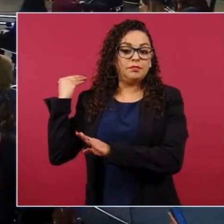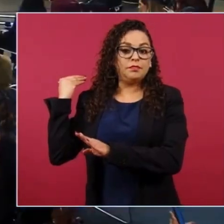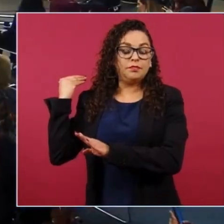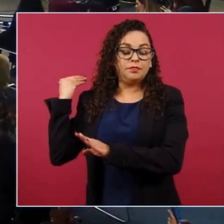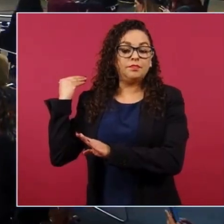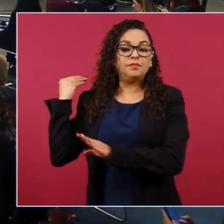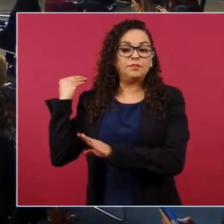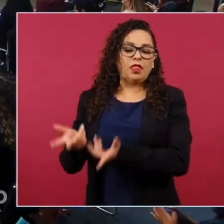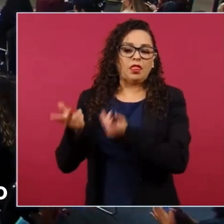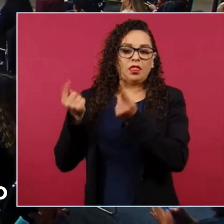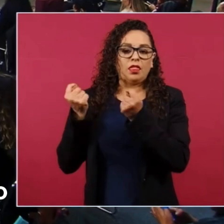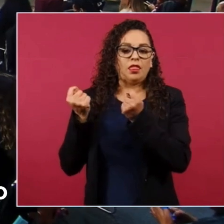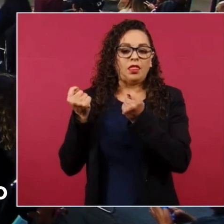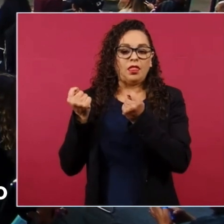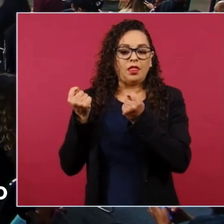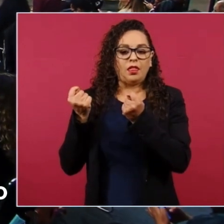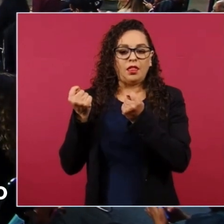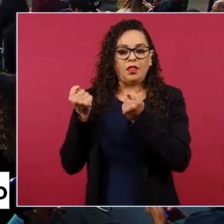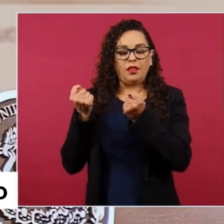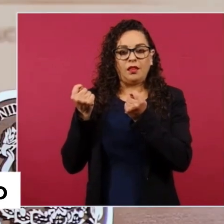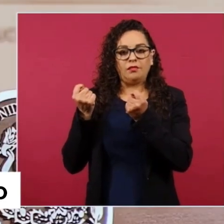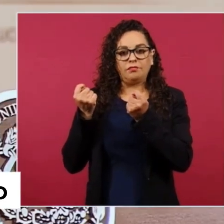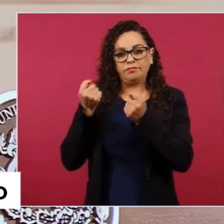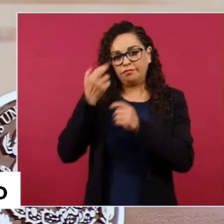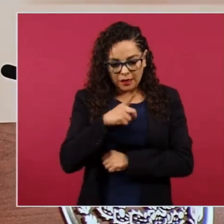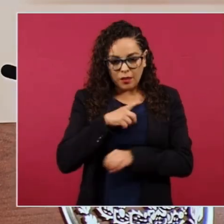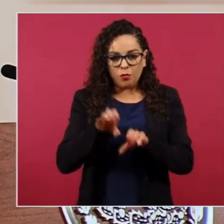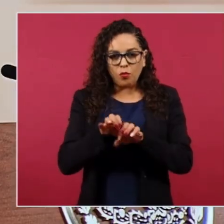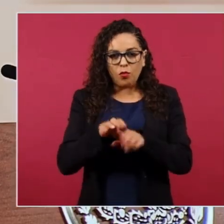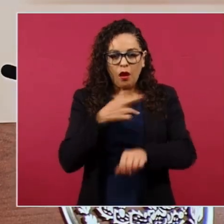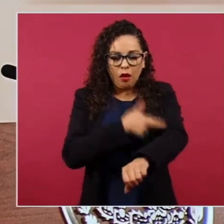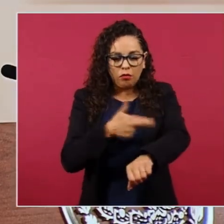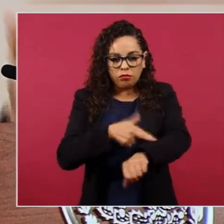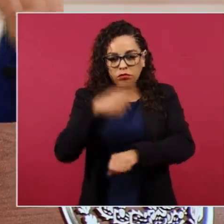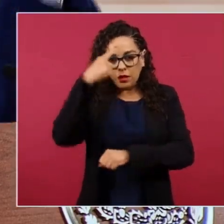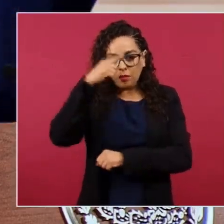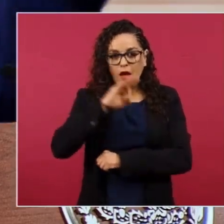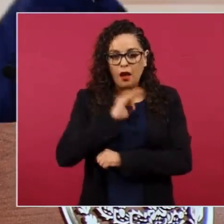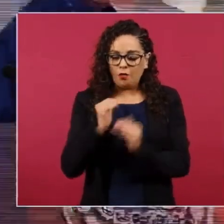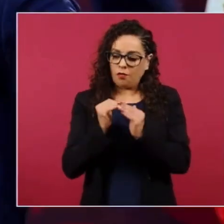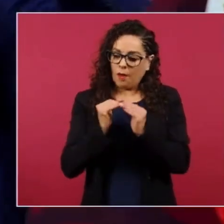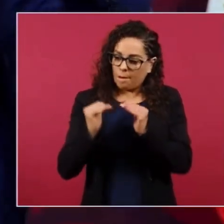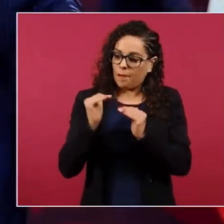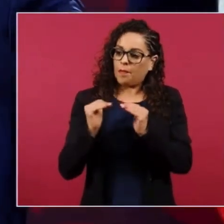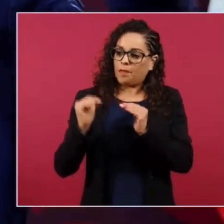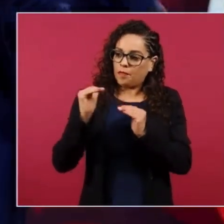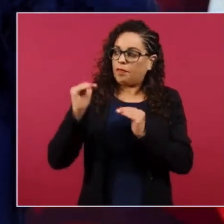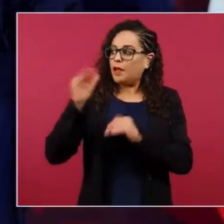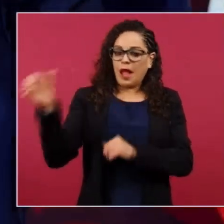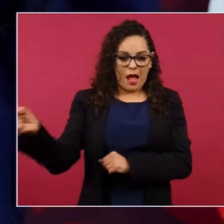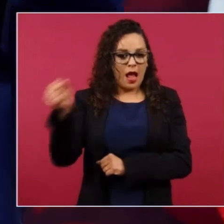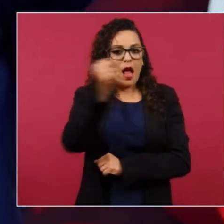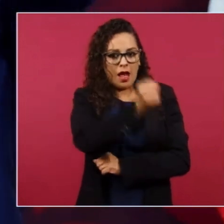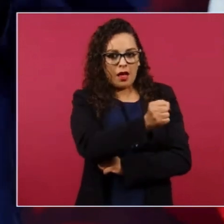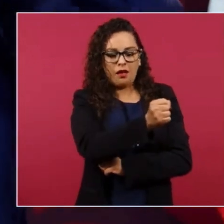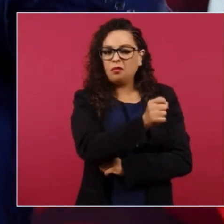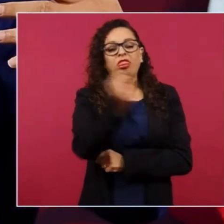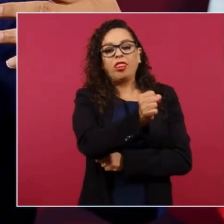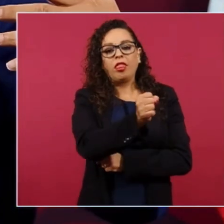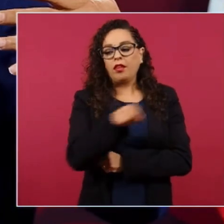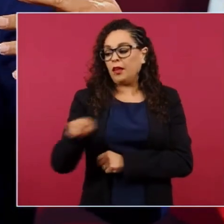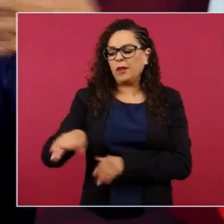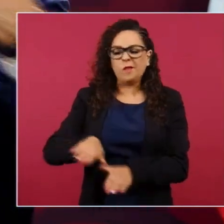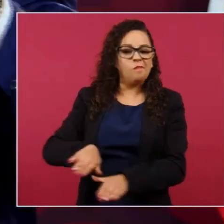incluso violando los procedimientos para el ascenso. Siempre era un almirante el que